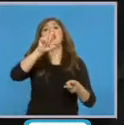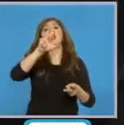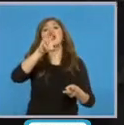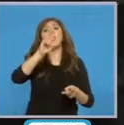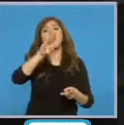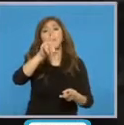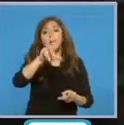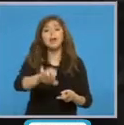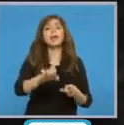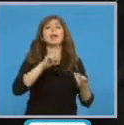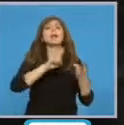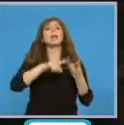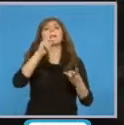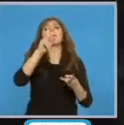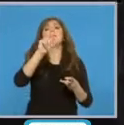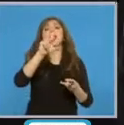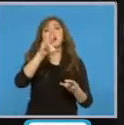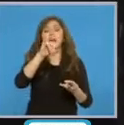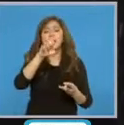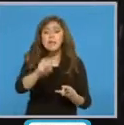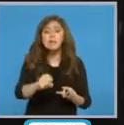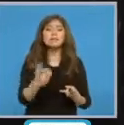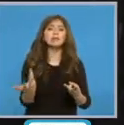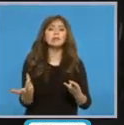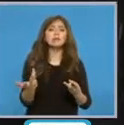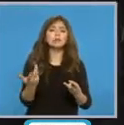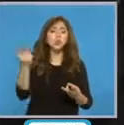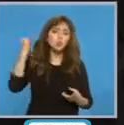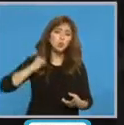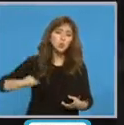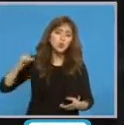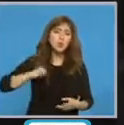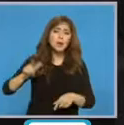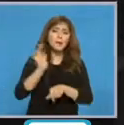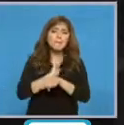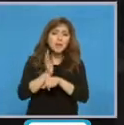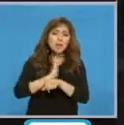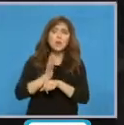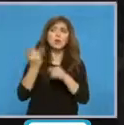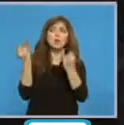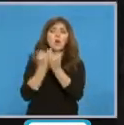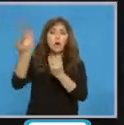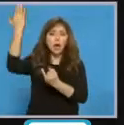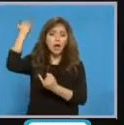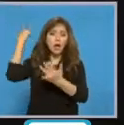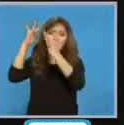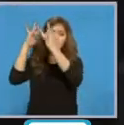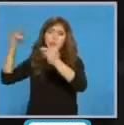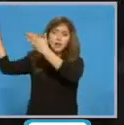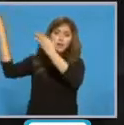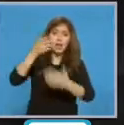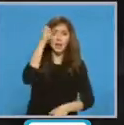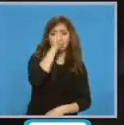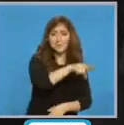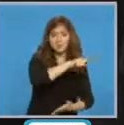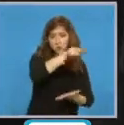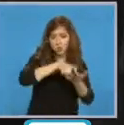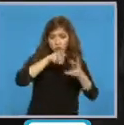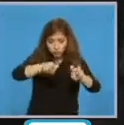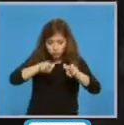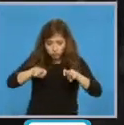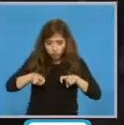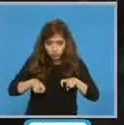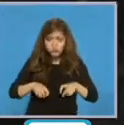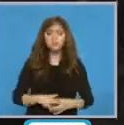el París, que pasaba por las películas francesas. Ah, no me digas, ¿cómo se